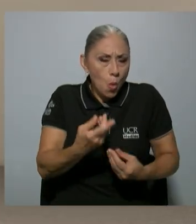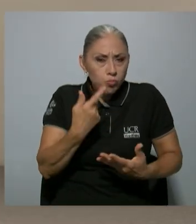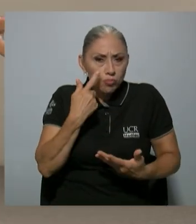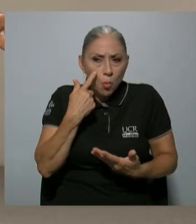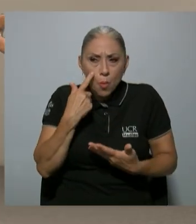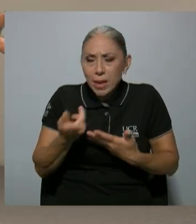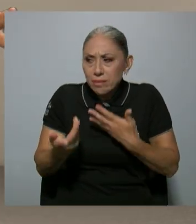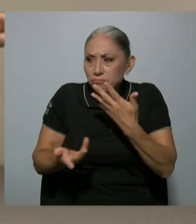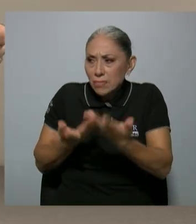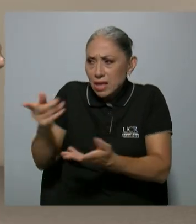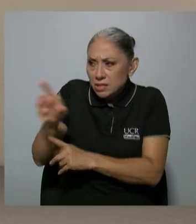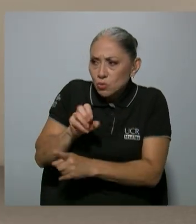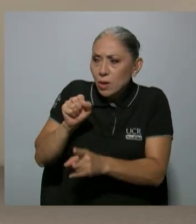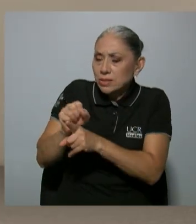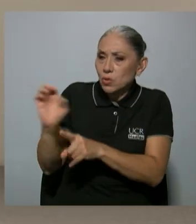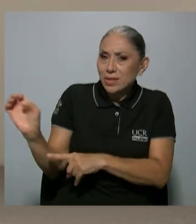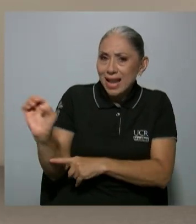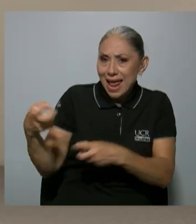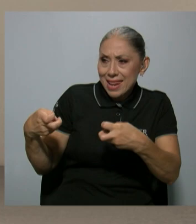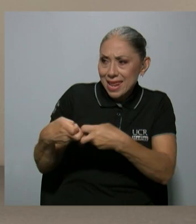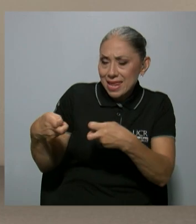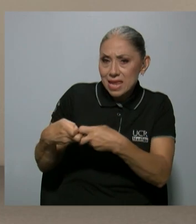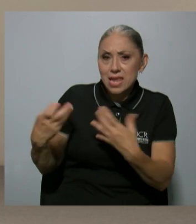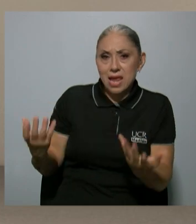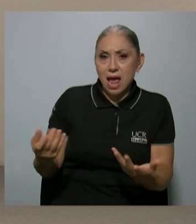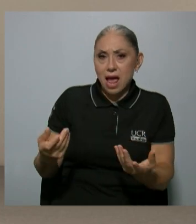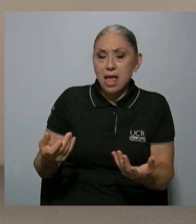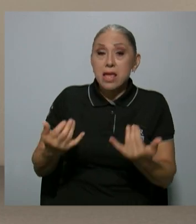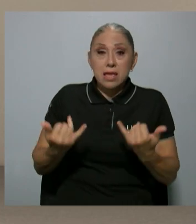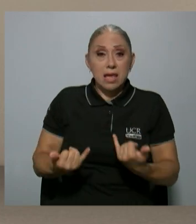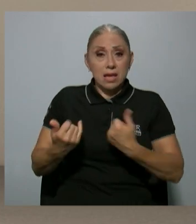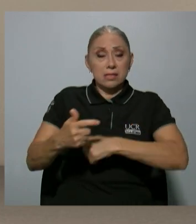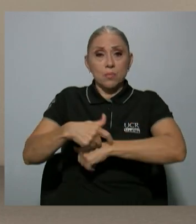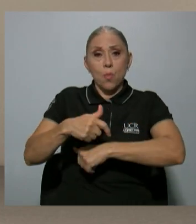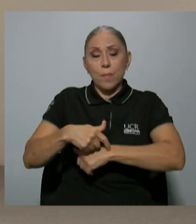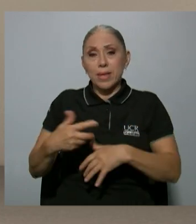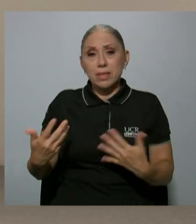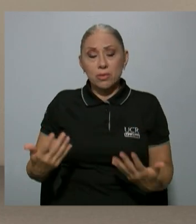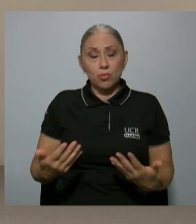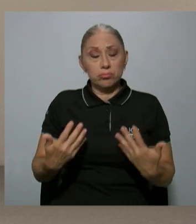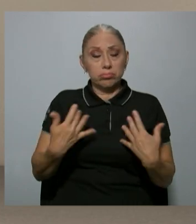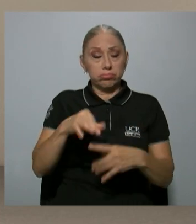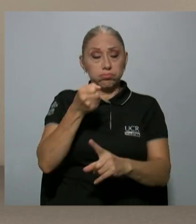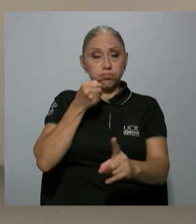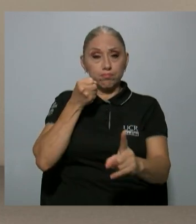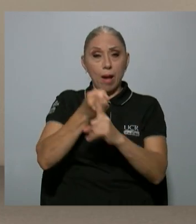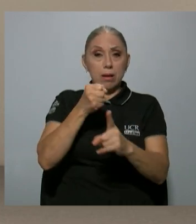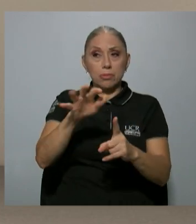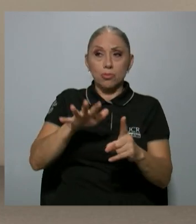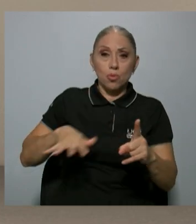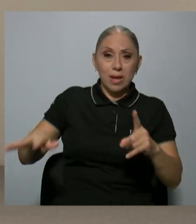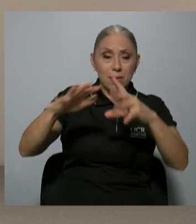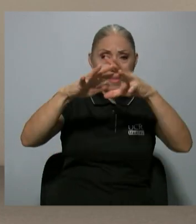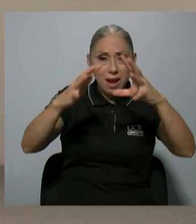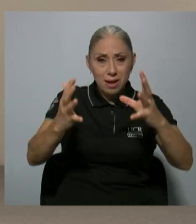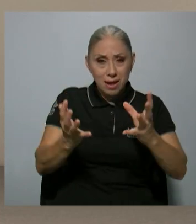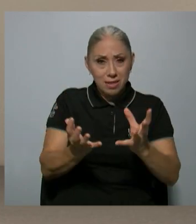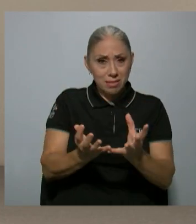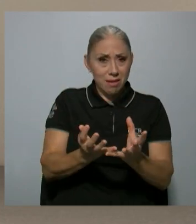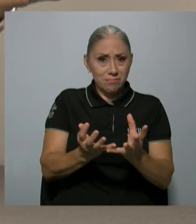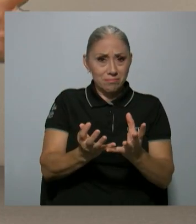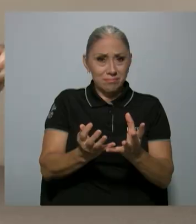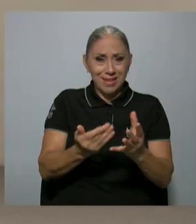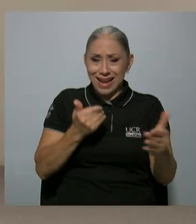la energía, que es tan compleja y que en este momento genera tanto impacto en el planeta? Tenemos el planeta